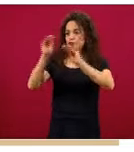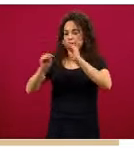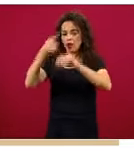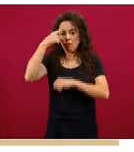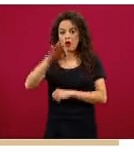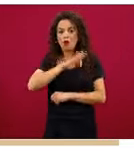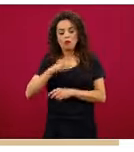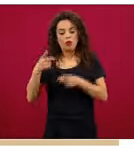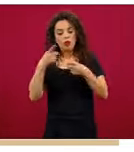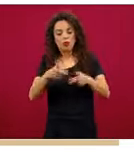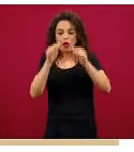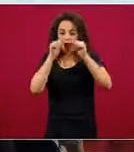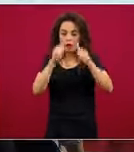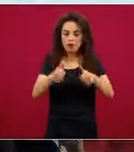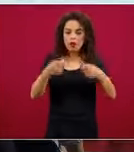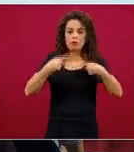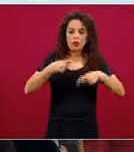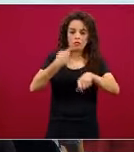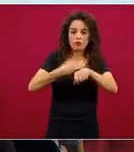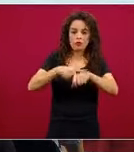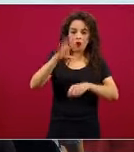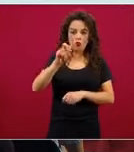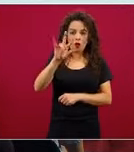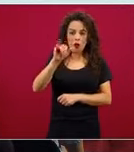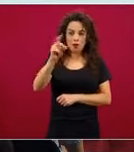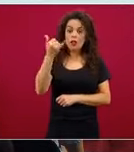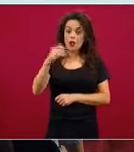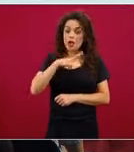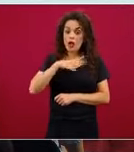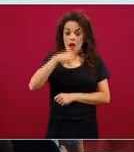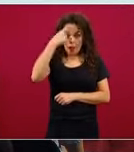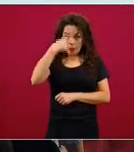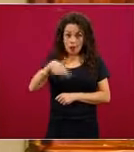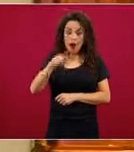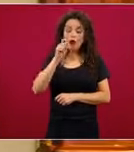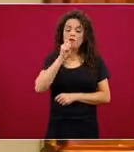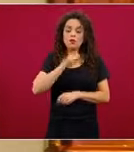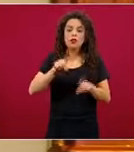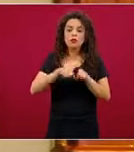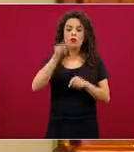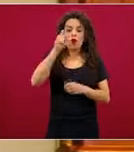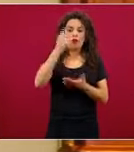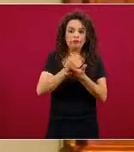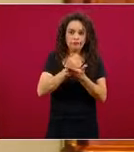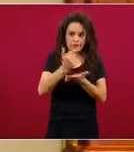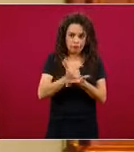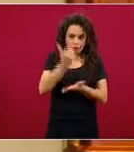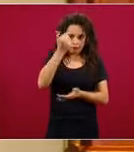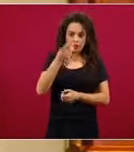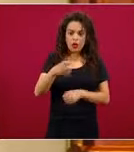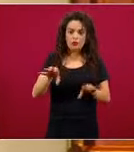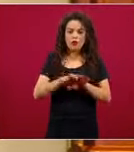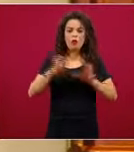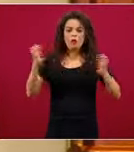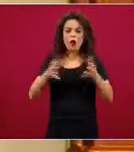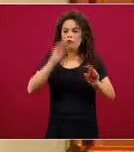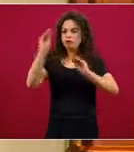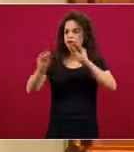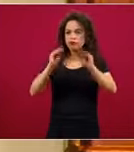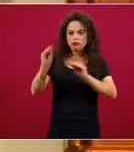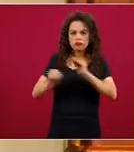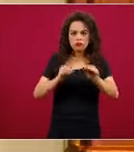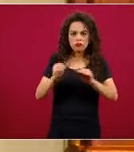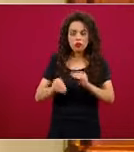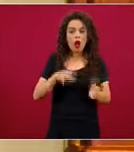COVID y que incluso tiene unidad de terapia intensiva. Entonces este sitio de atención temporal fue desarrollado y fue coadyuvado y